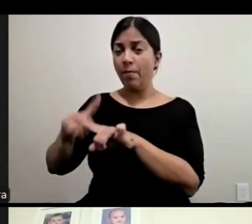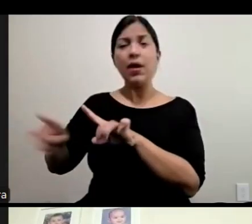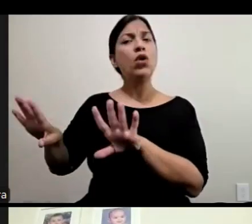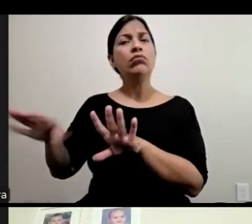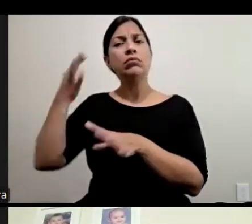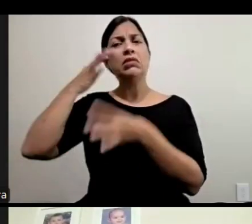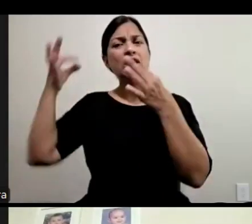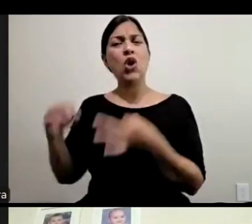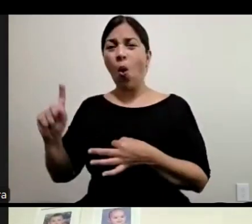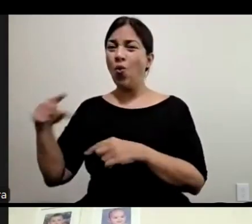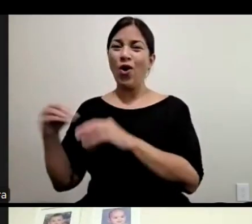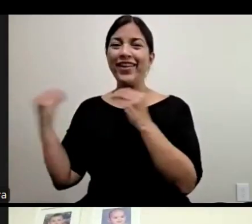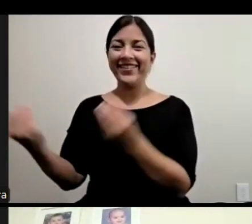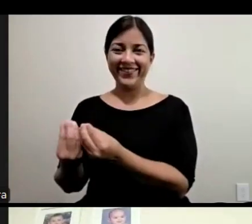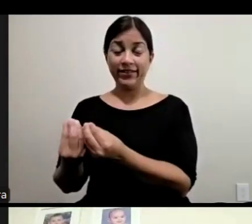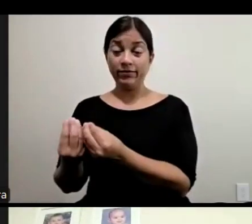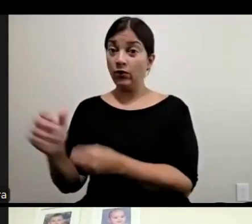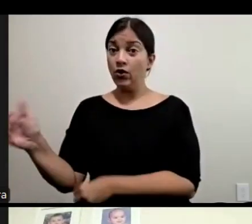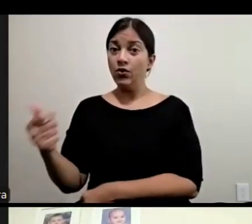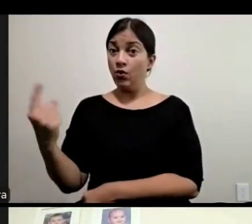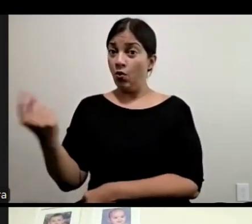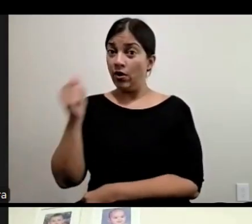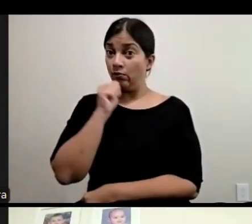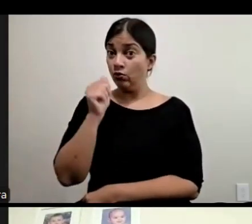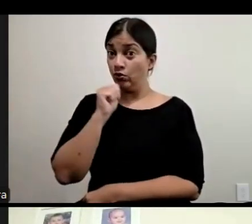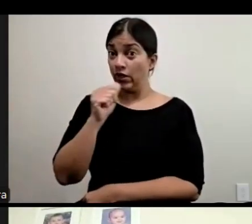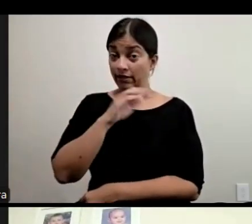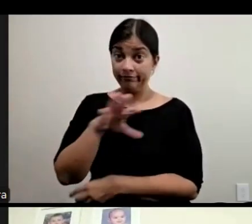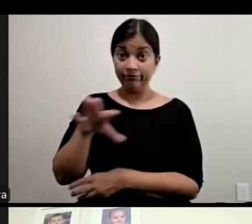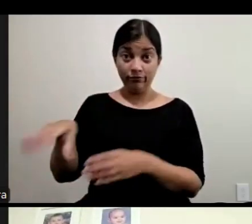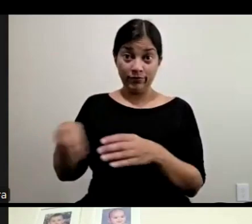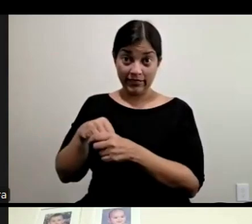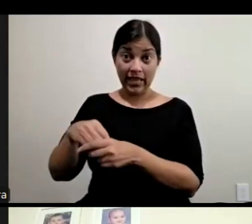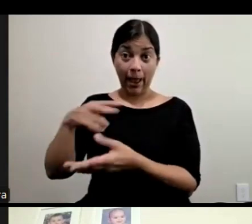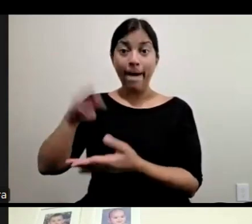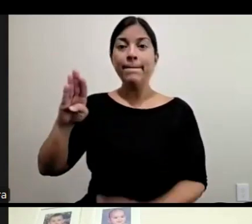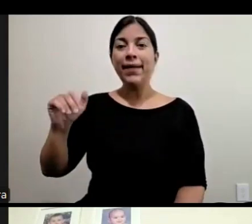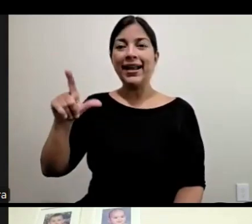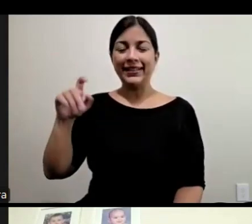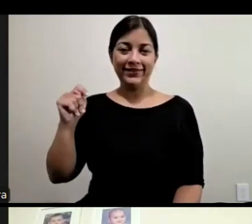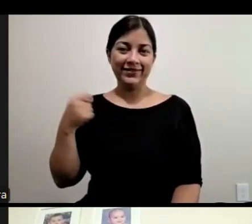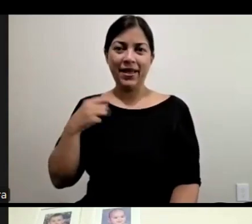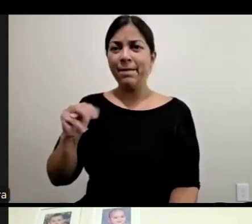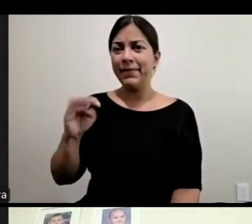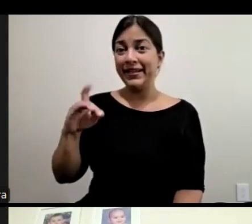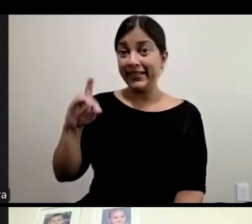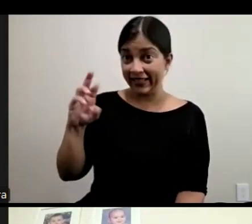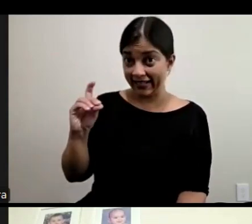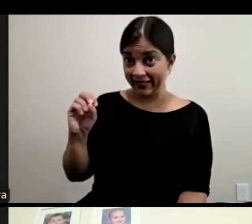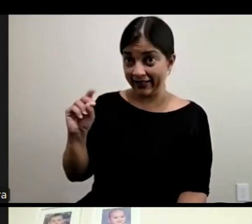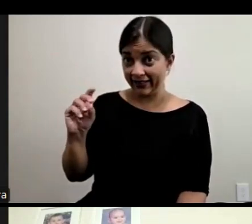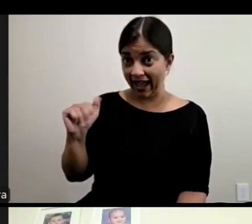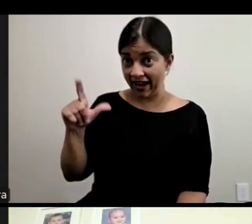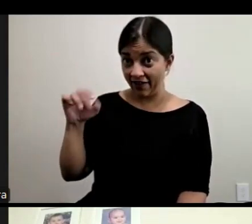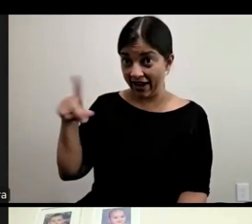Entonces, una muchacha que pertenece todavía al ballet, Mildred Álvarez, pues ella me dijo, mira, tú